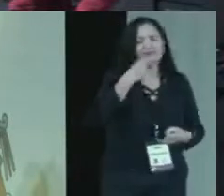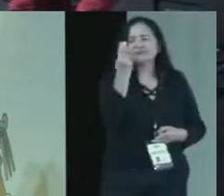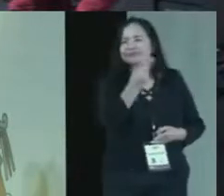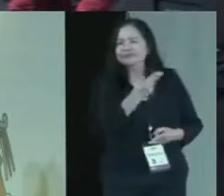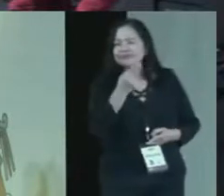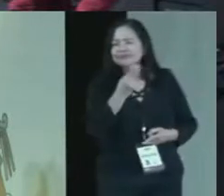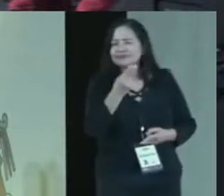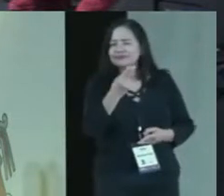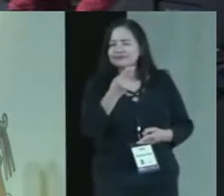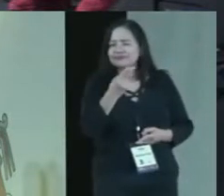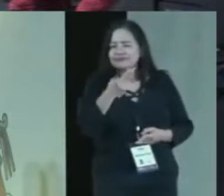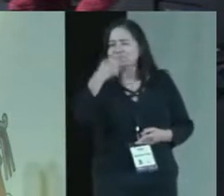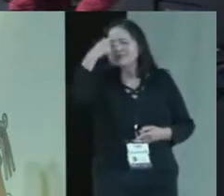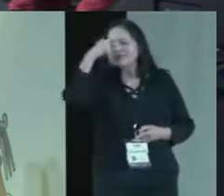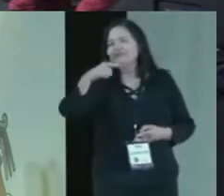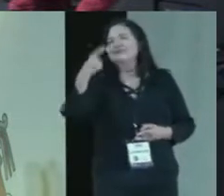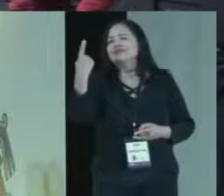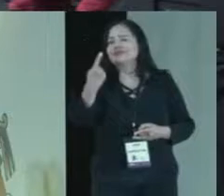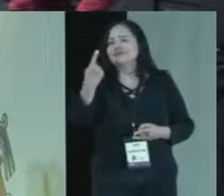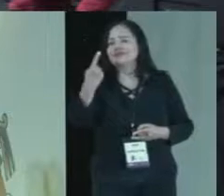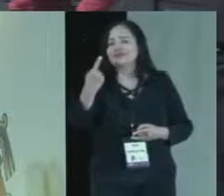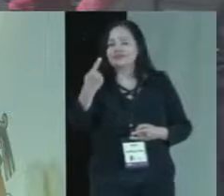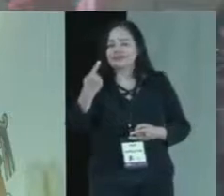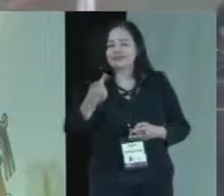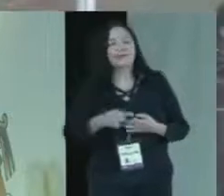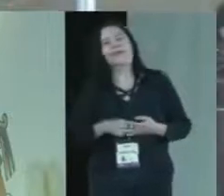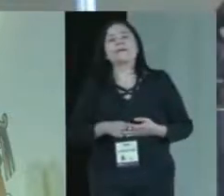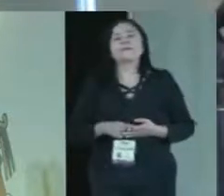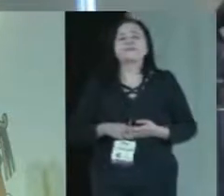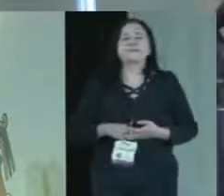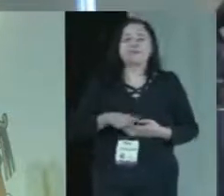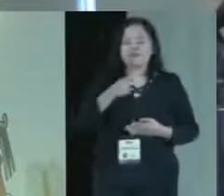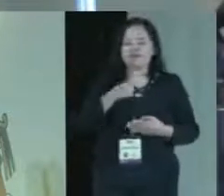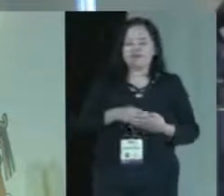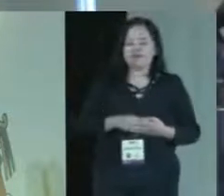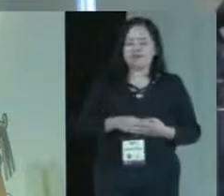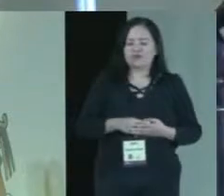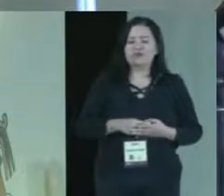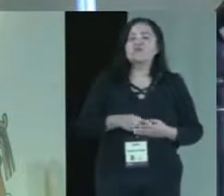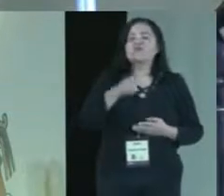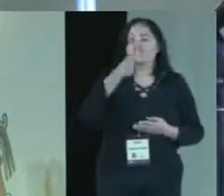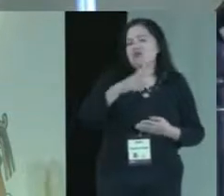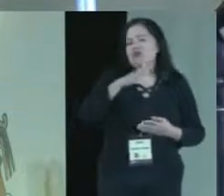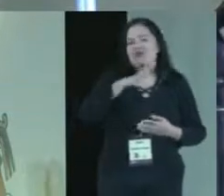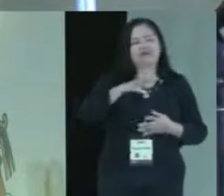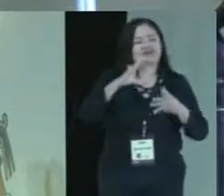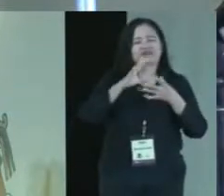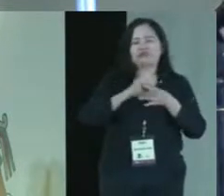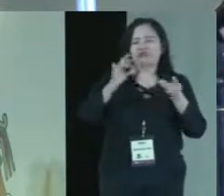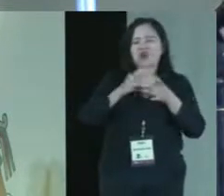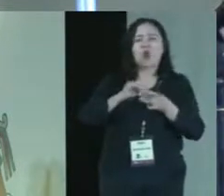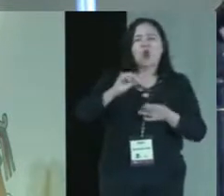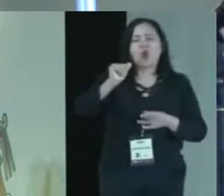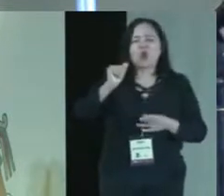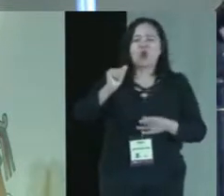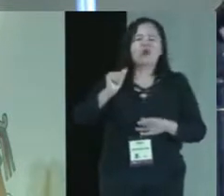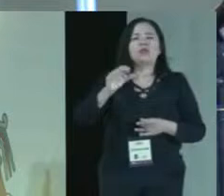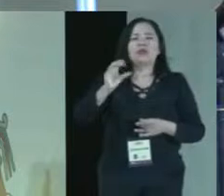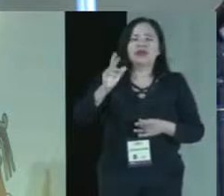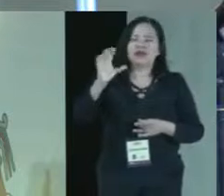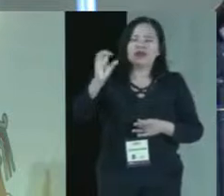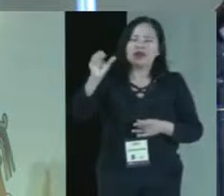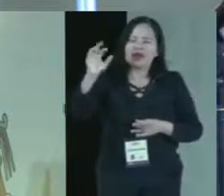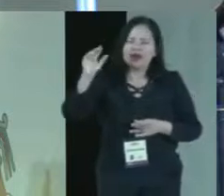El enigma de la llegada es una cita de Naipul, y desde luego podríamos citar al maestro Carlos Pereira